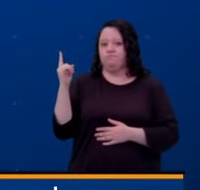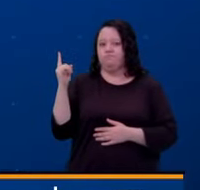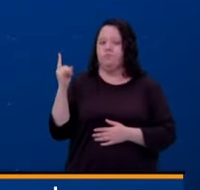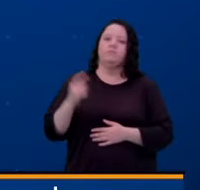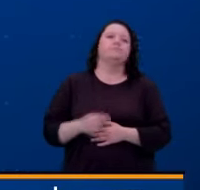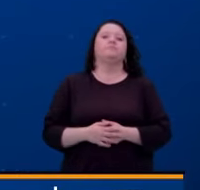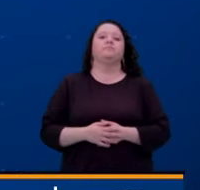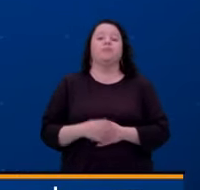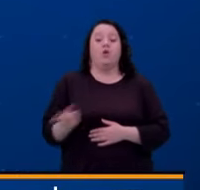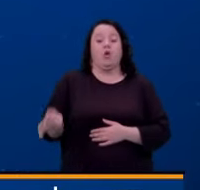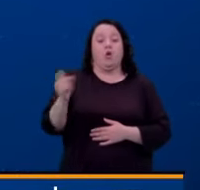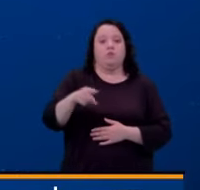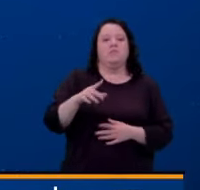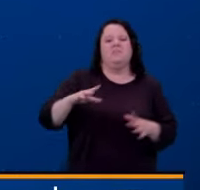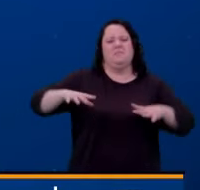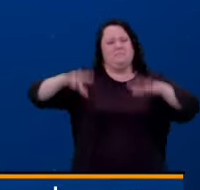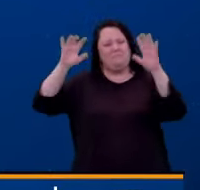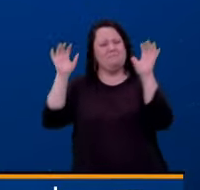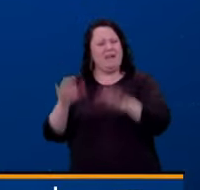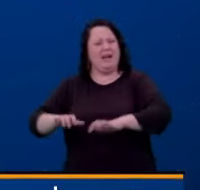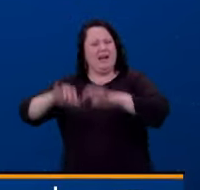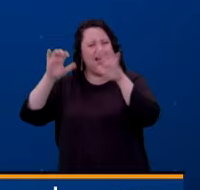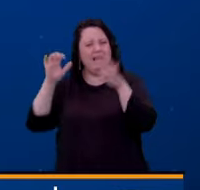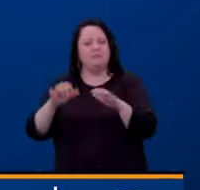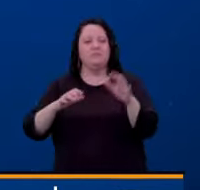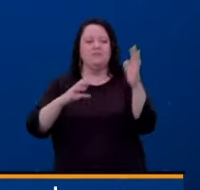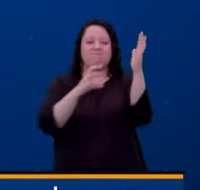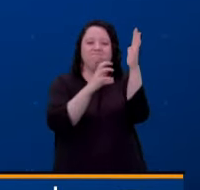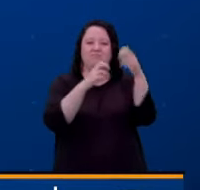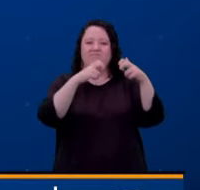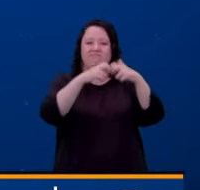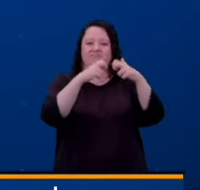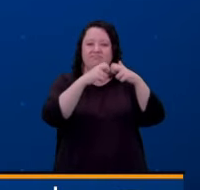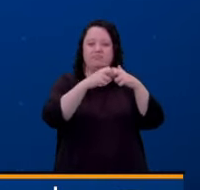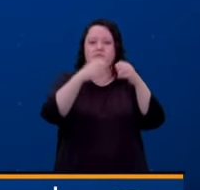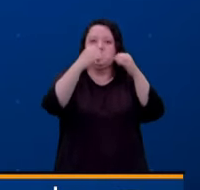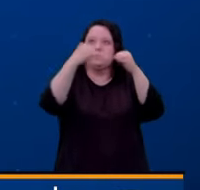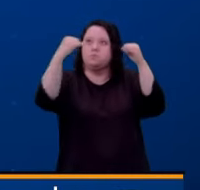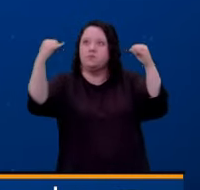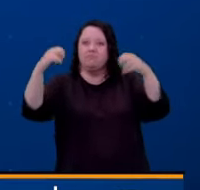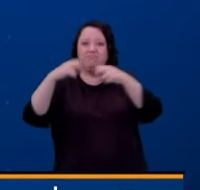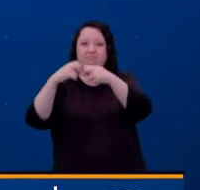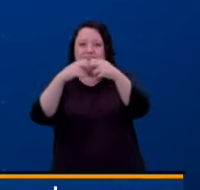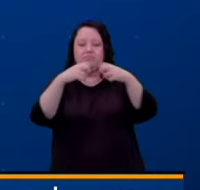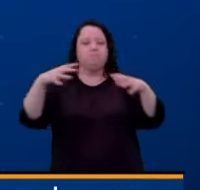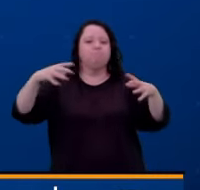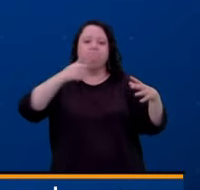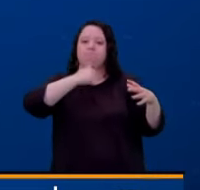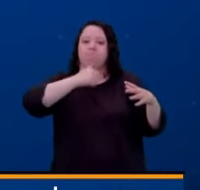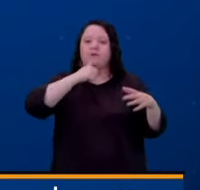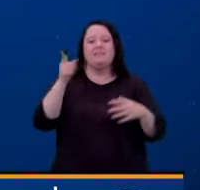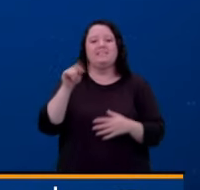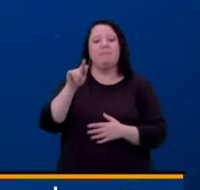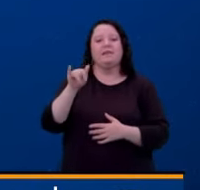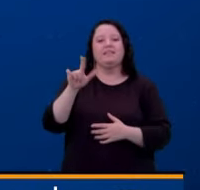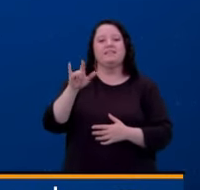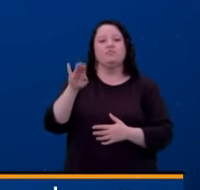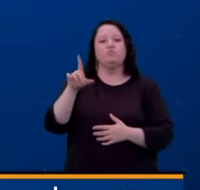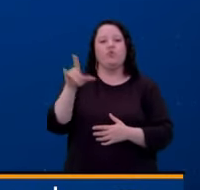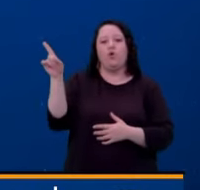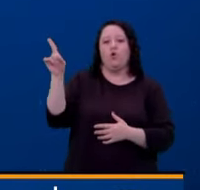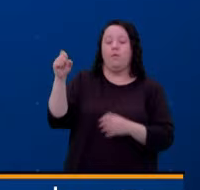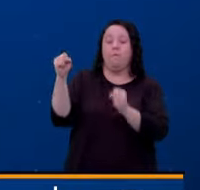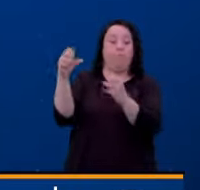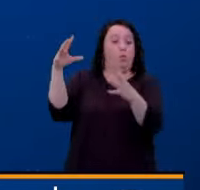Con las lluvias torrenciales, los transformadores y redes eléctricas no aguantaron. Este en San Petersburgo terminó estallando.